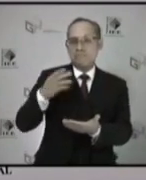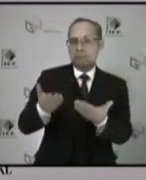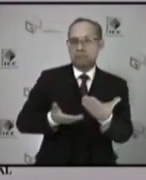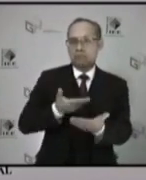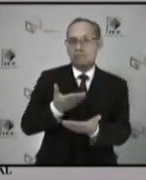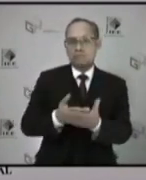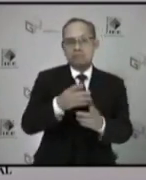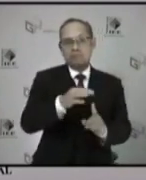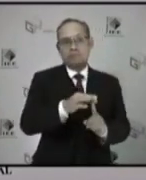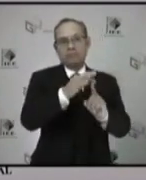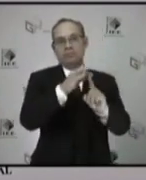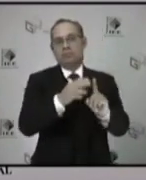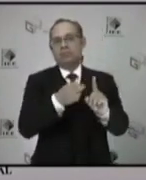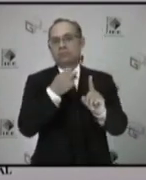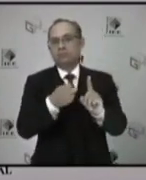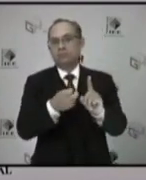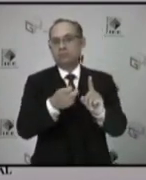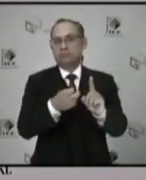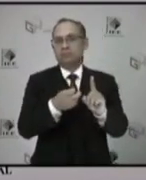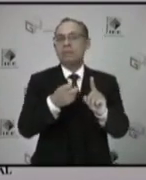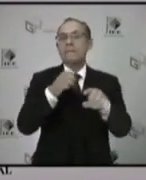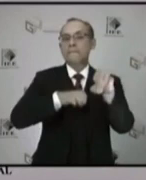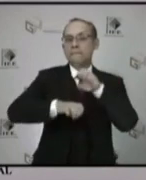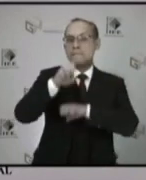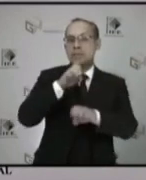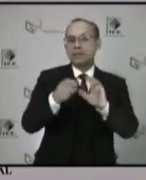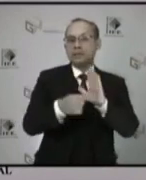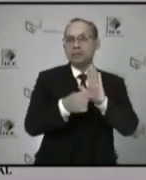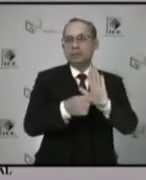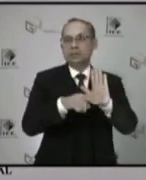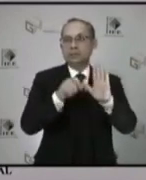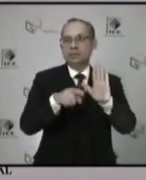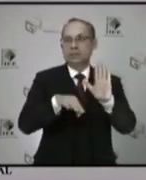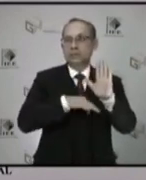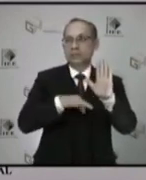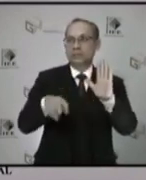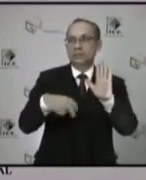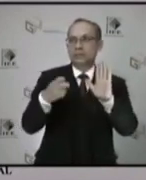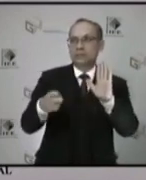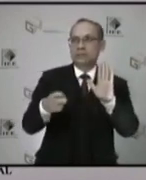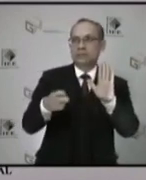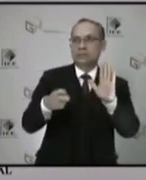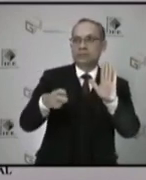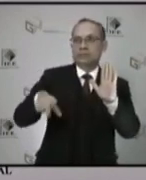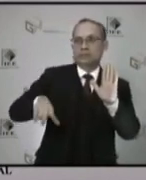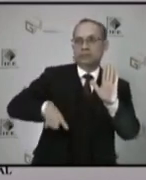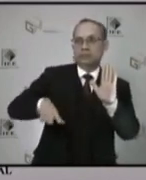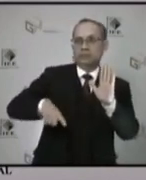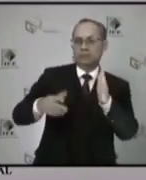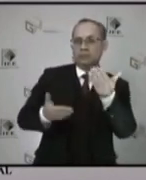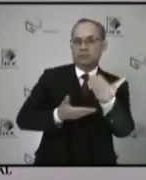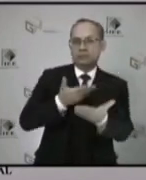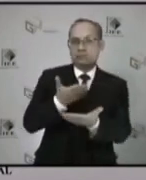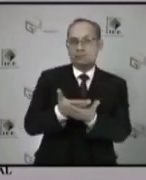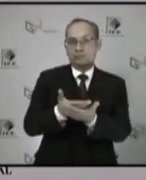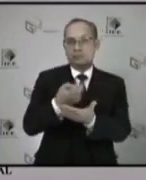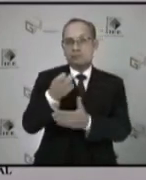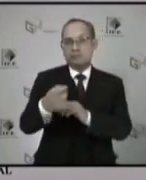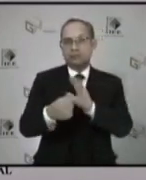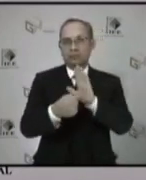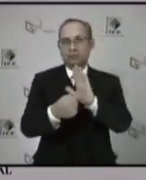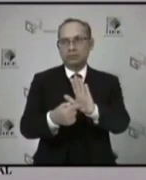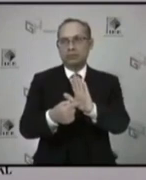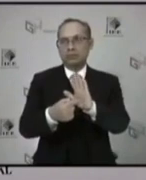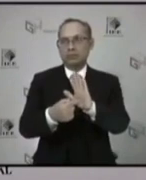una empresaria, un empresario, y que entre todos hiciéramos un buen gobierno. Me tiraron de loco. Yo no tengo obsesiones con